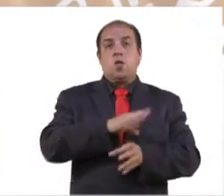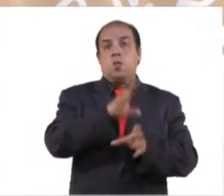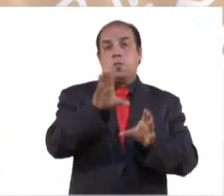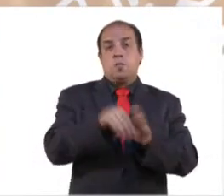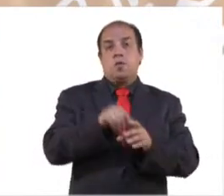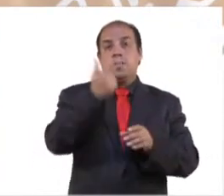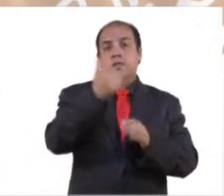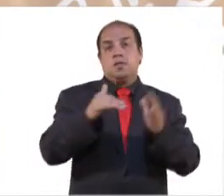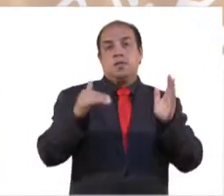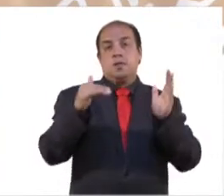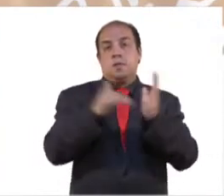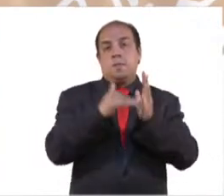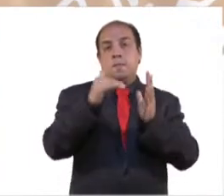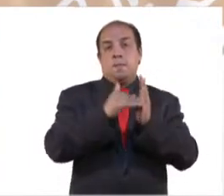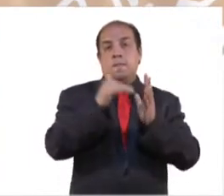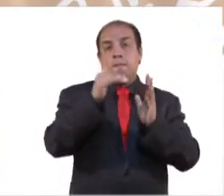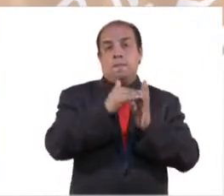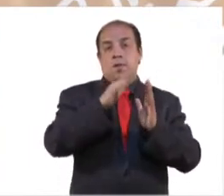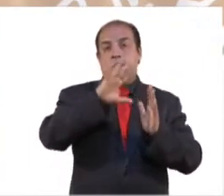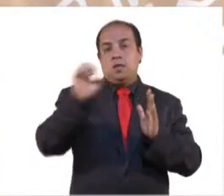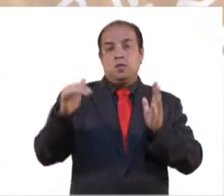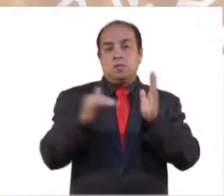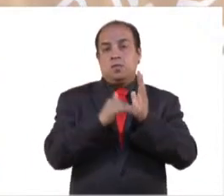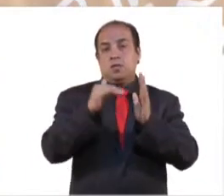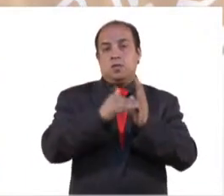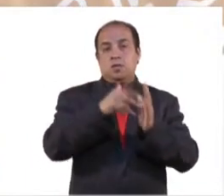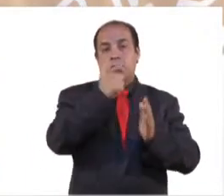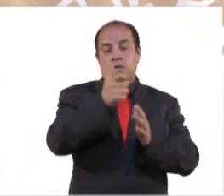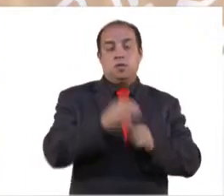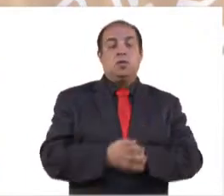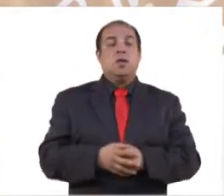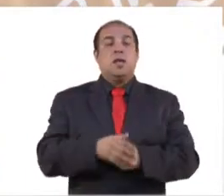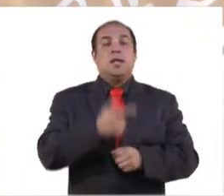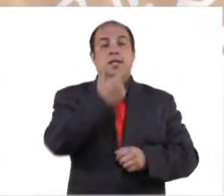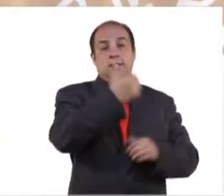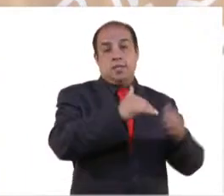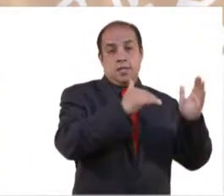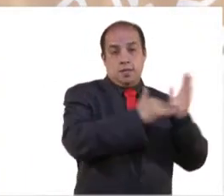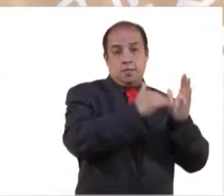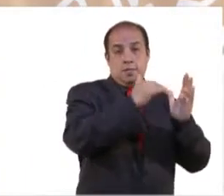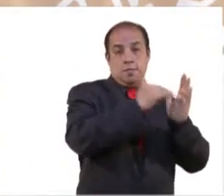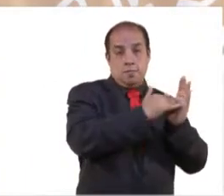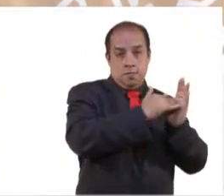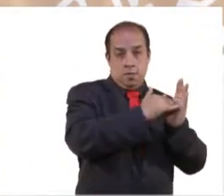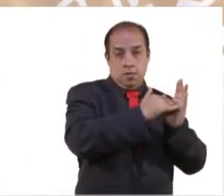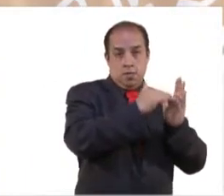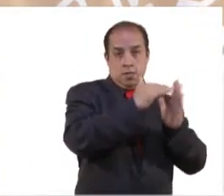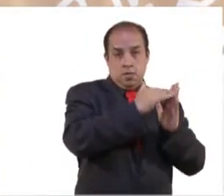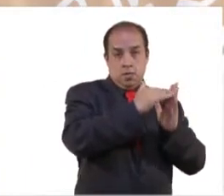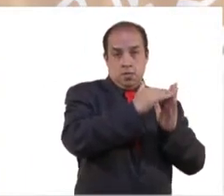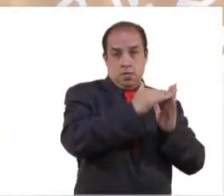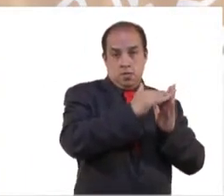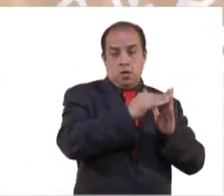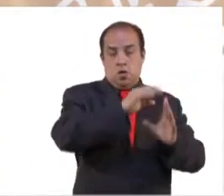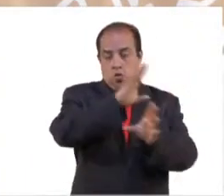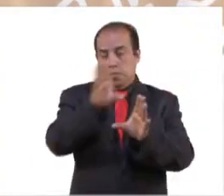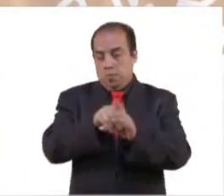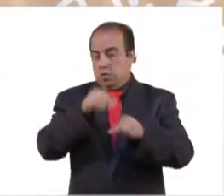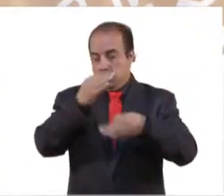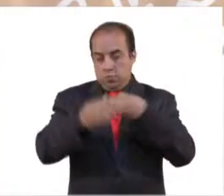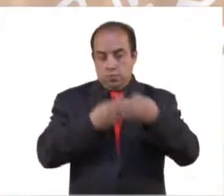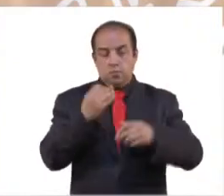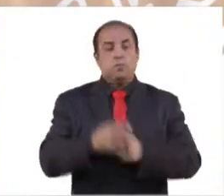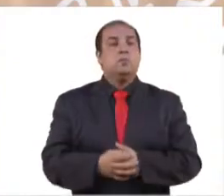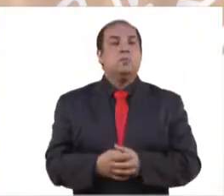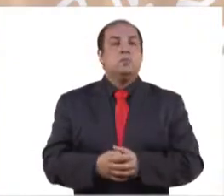millones de pesos para el próximo año. O sea, 7.000 para Mejor Escuela y 7.000 para… No, 7.500 en total para ambos.